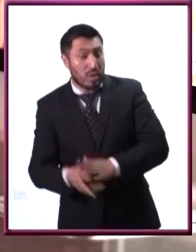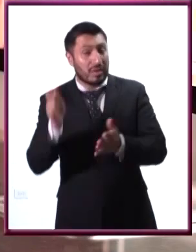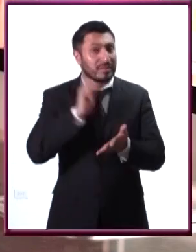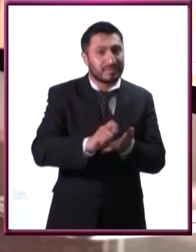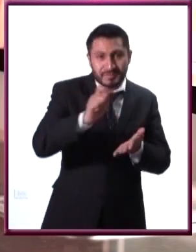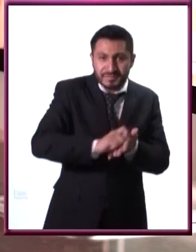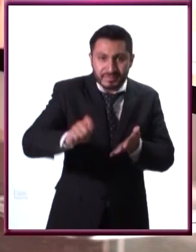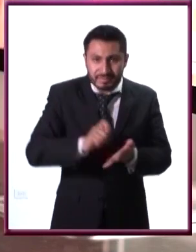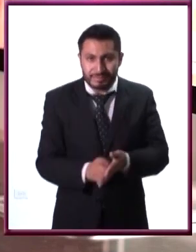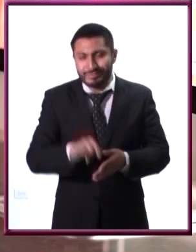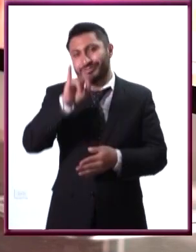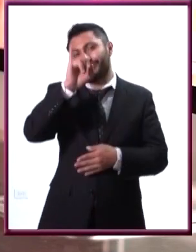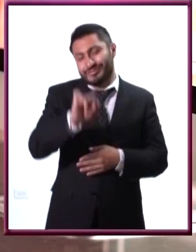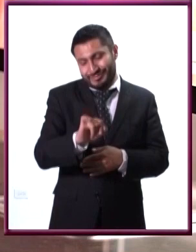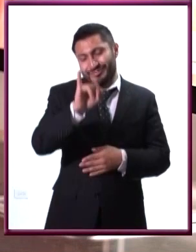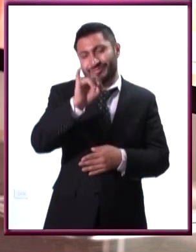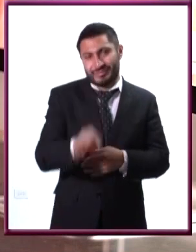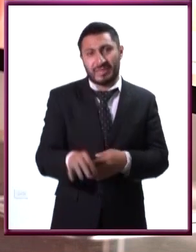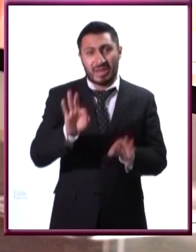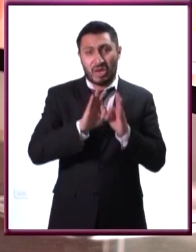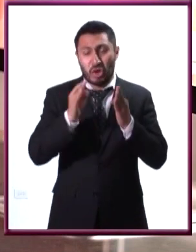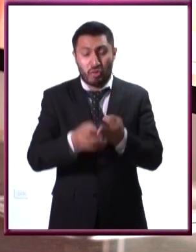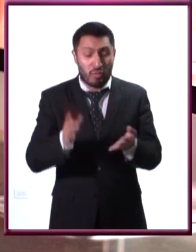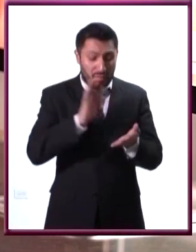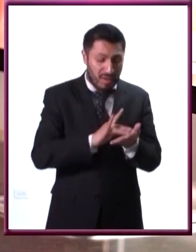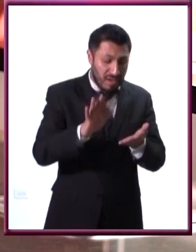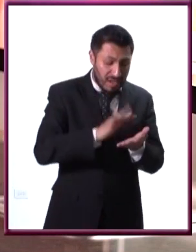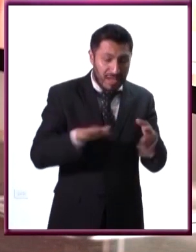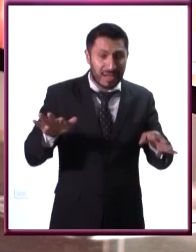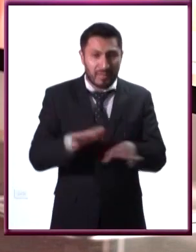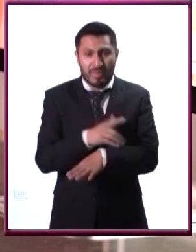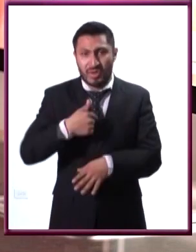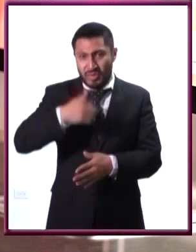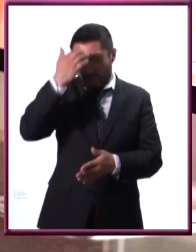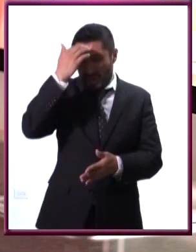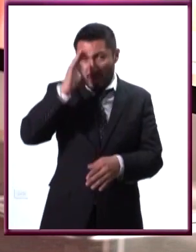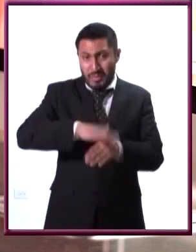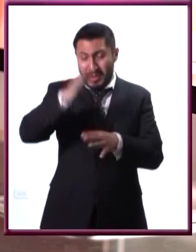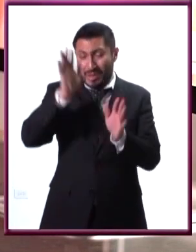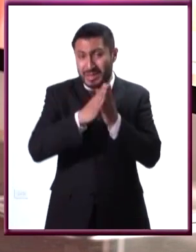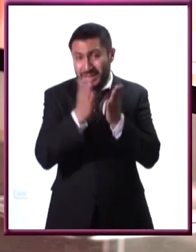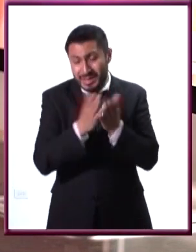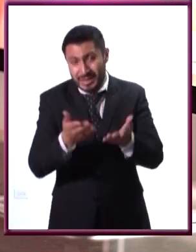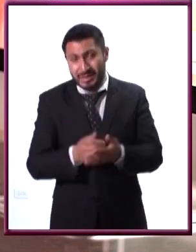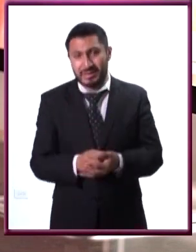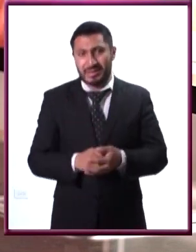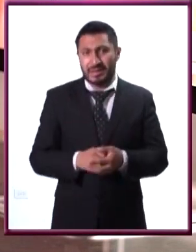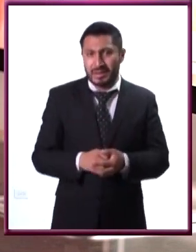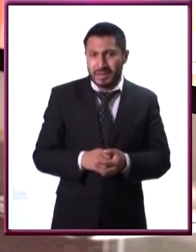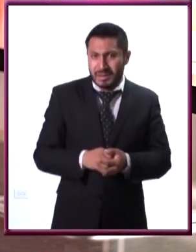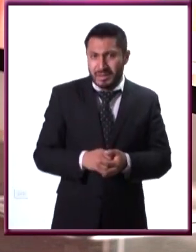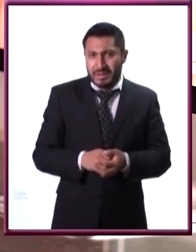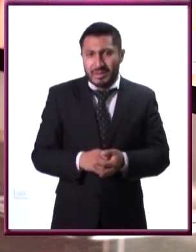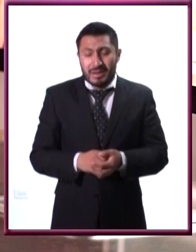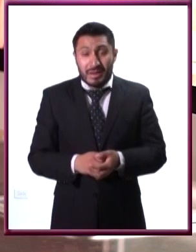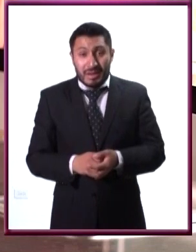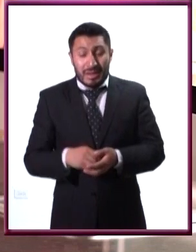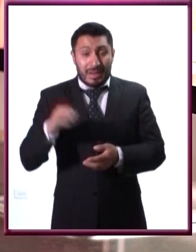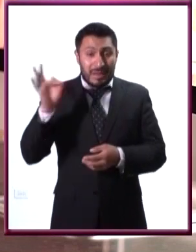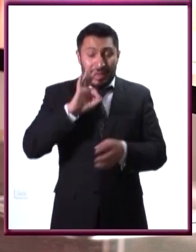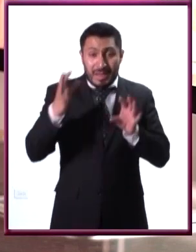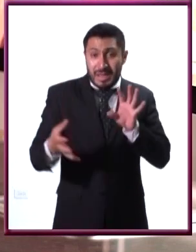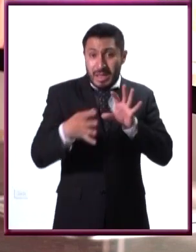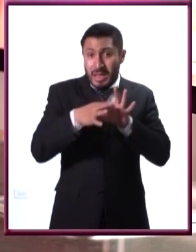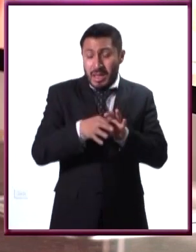escritor? Claro, de entrada el mismo proceso de lectura cambió, ya que empecé a conocer muchos más libros ya en mi adolescencia, en mi juventud,